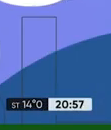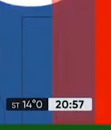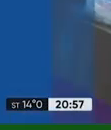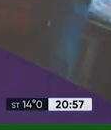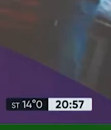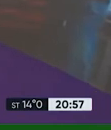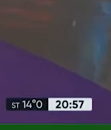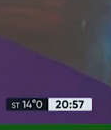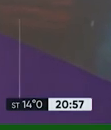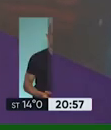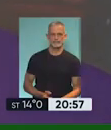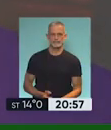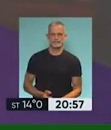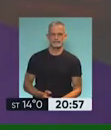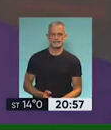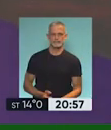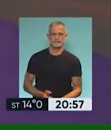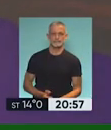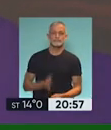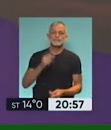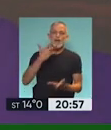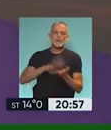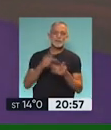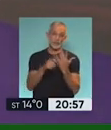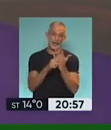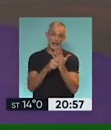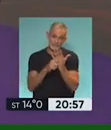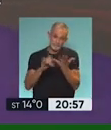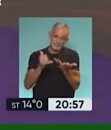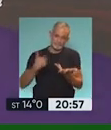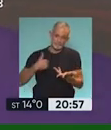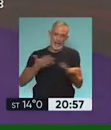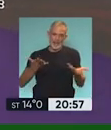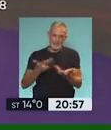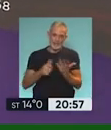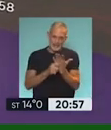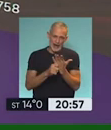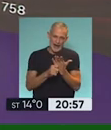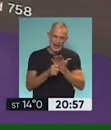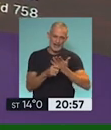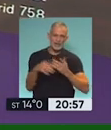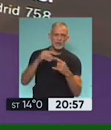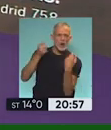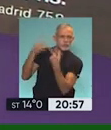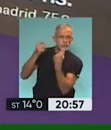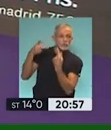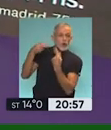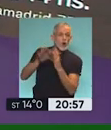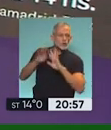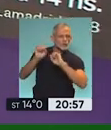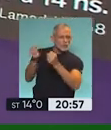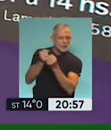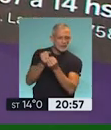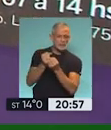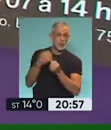que cuando uno habla de carne, habla de la carne vacuna, habiendo otras posibilidades. Vos planteás lo del cordero, acá en